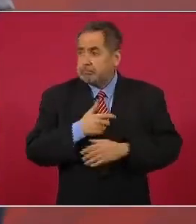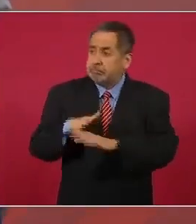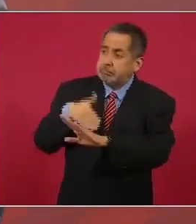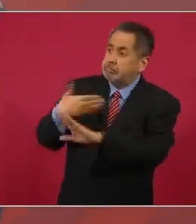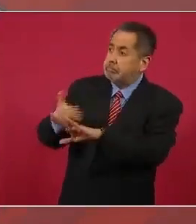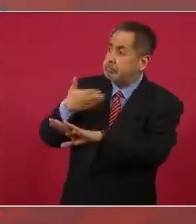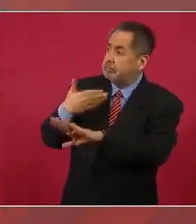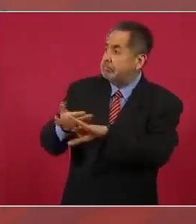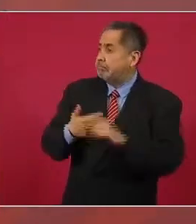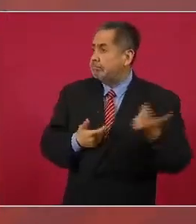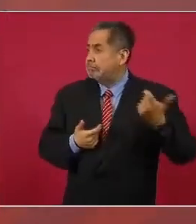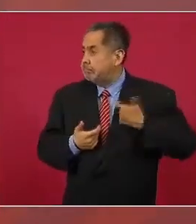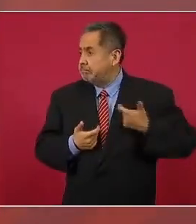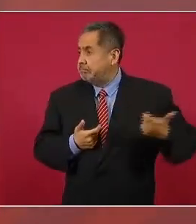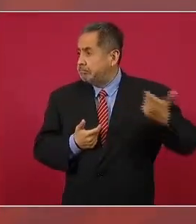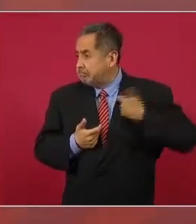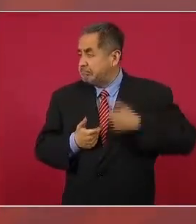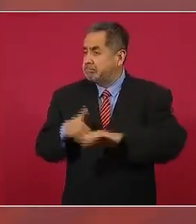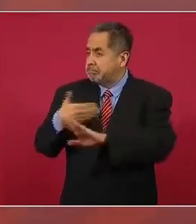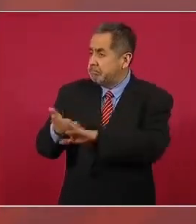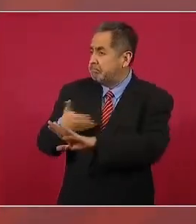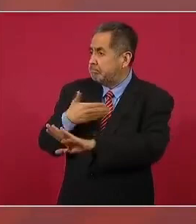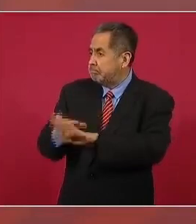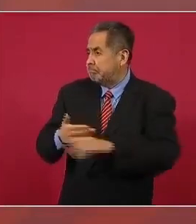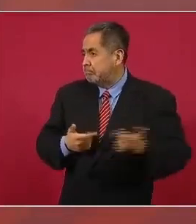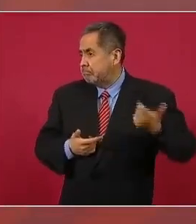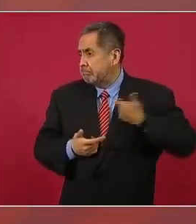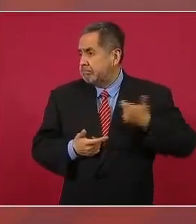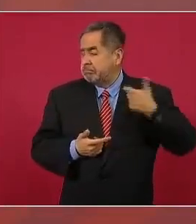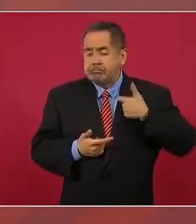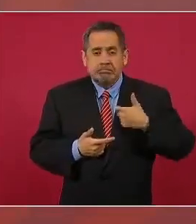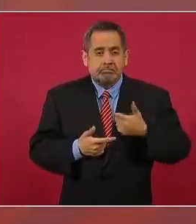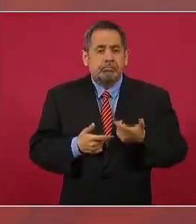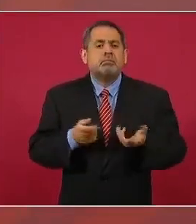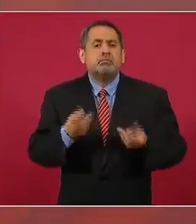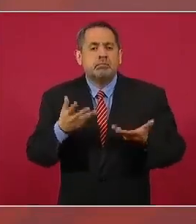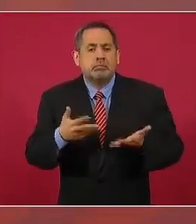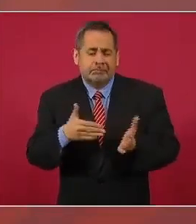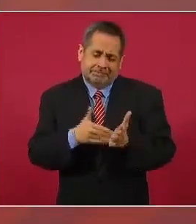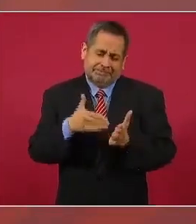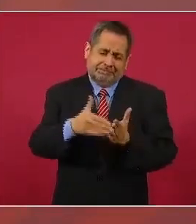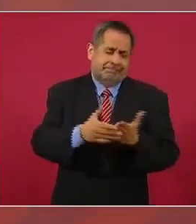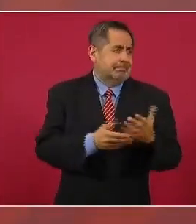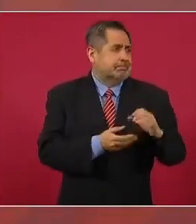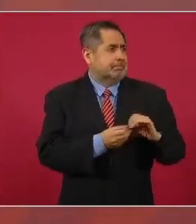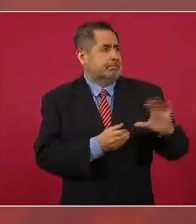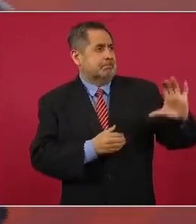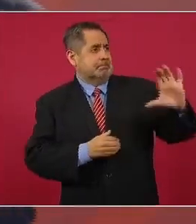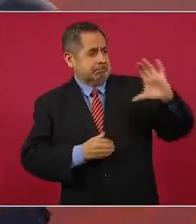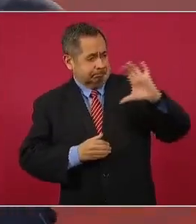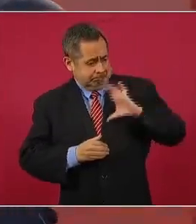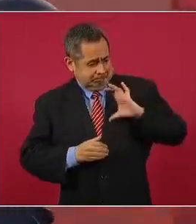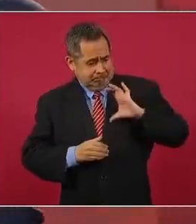Digo, ¿o cuántos reciben por atacarme? Millones. Claro. Imagínense que